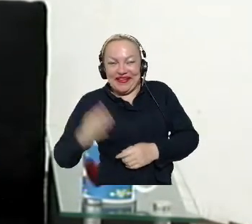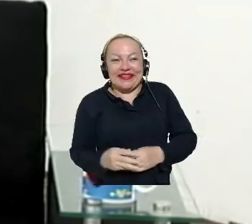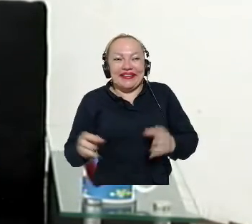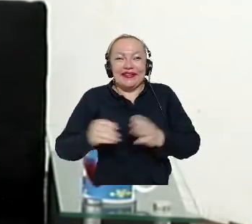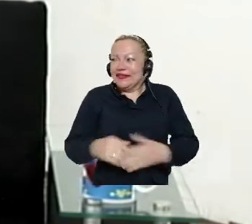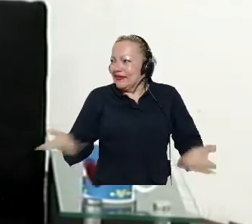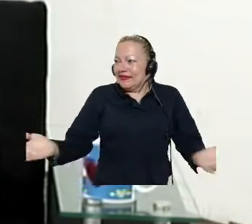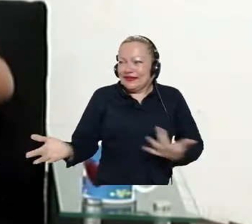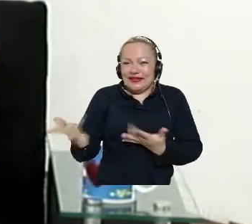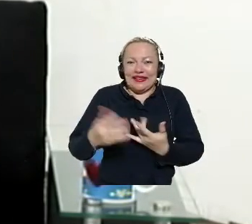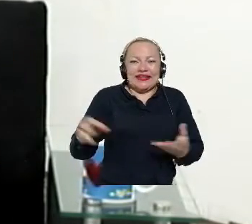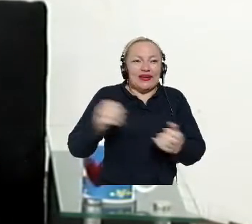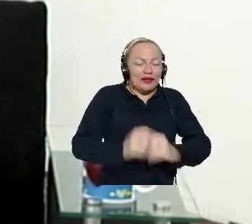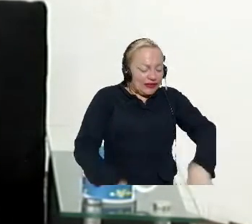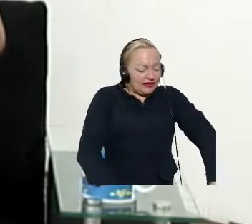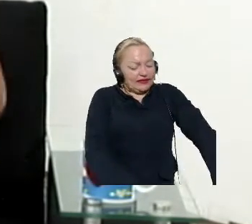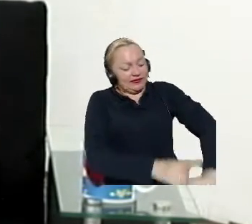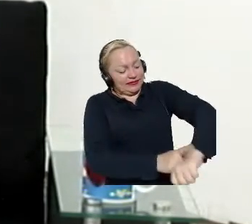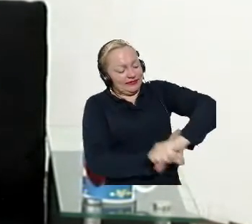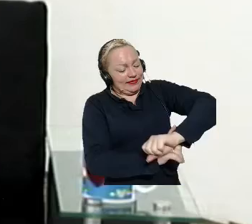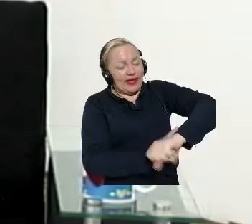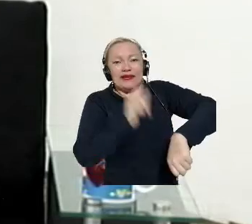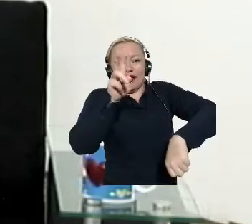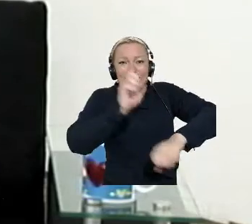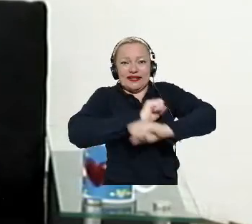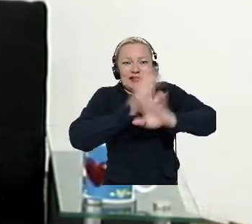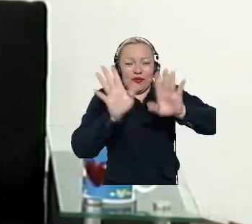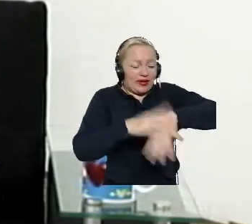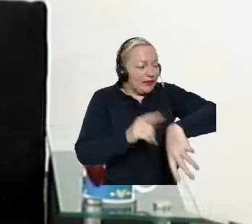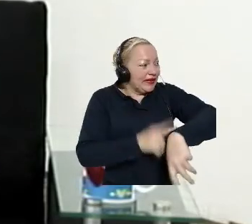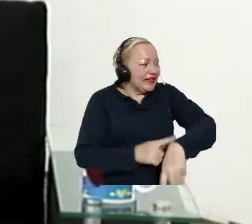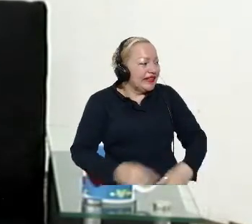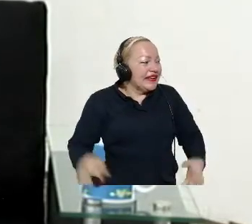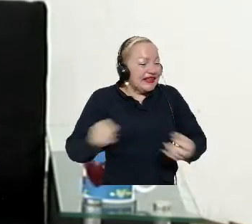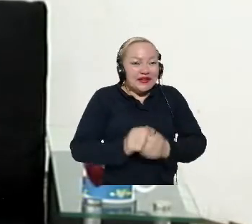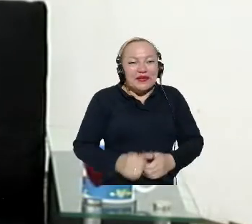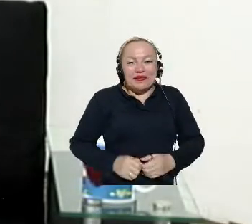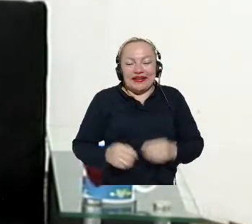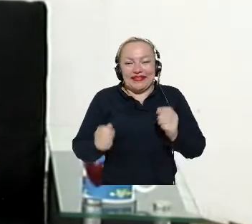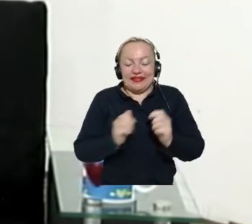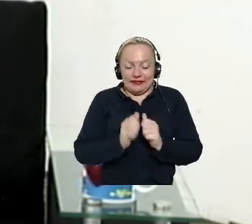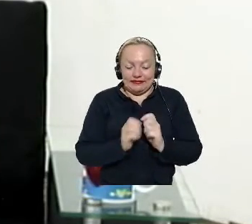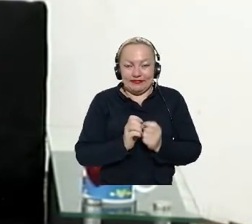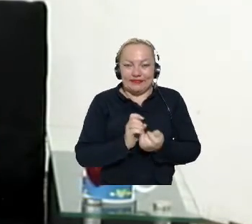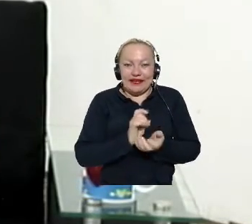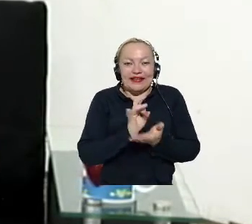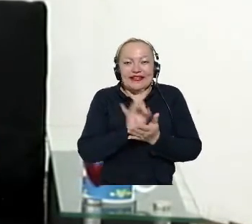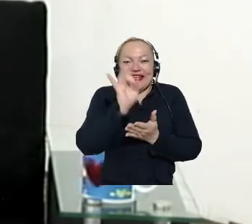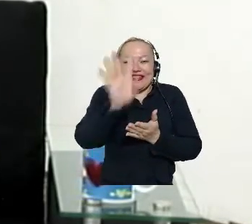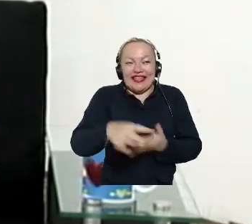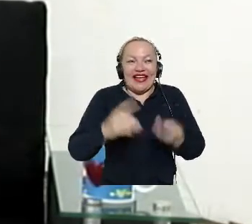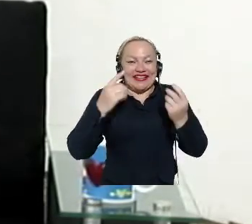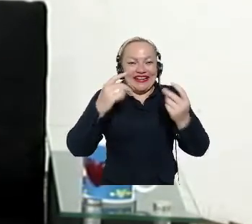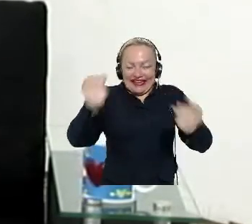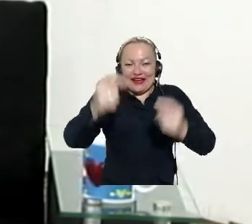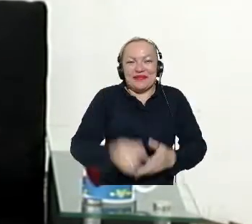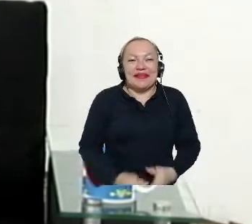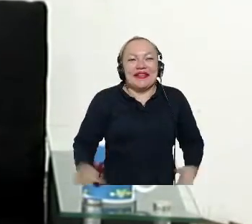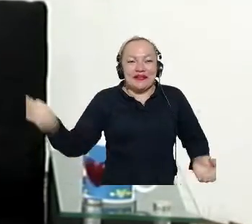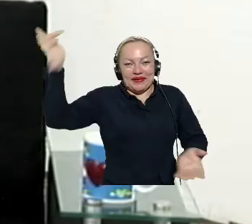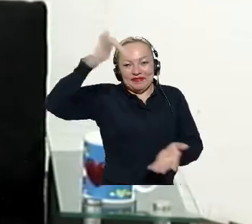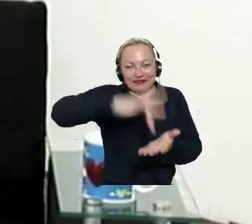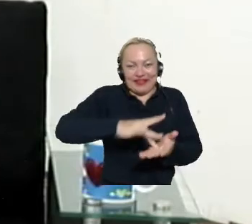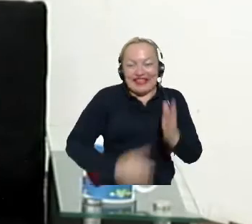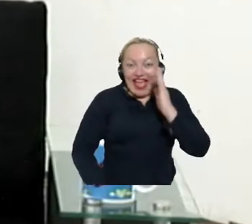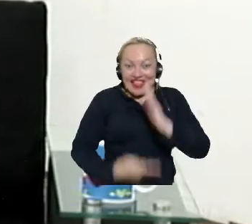A ver. Llevo esperándola desde las 7 y nada que llegue. Algún día vamos a mandarle mensaje de texto para que llegue ya. Llegue así, chachán, y llegue aquí de